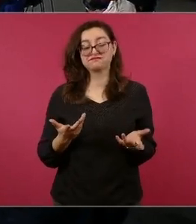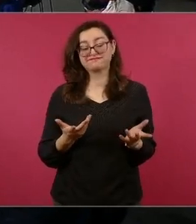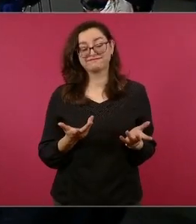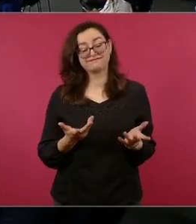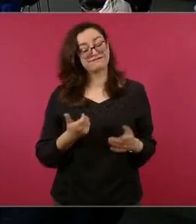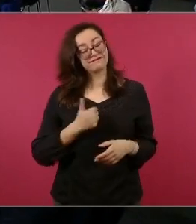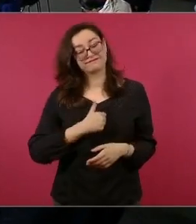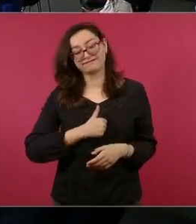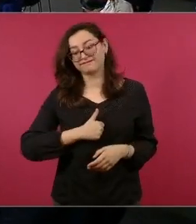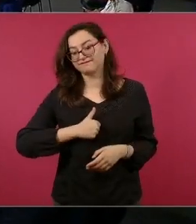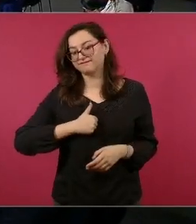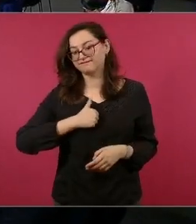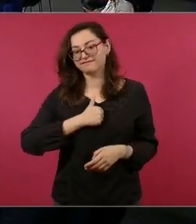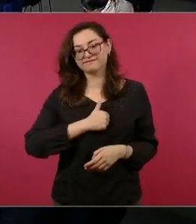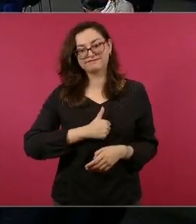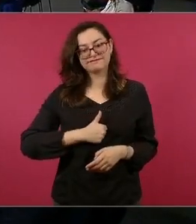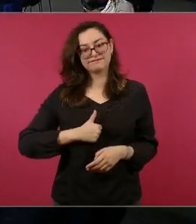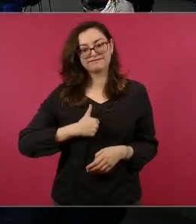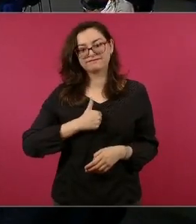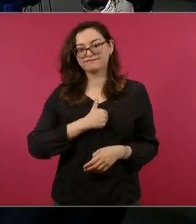Y es muy penoso